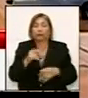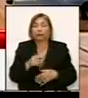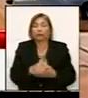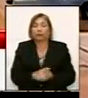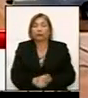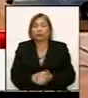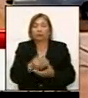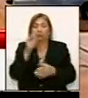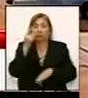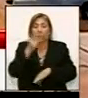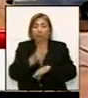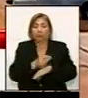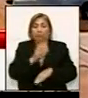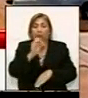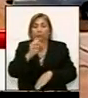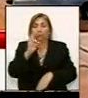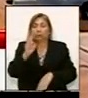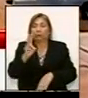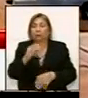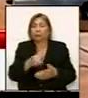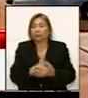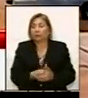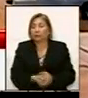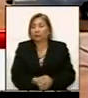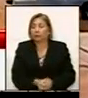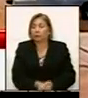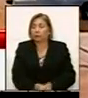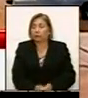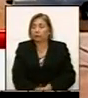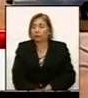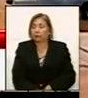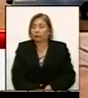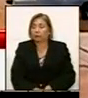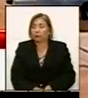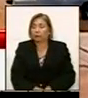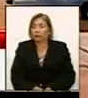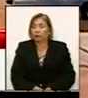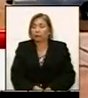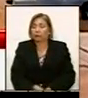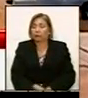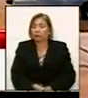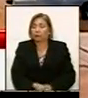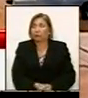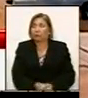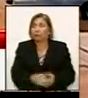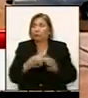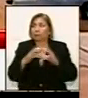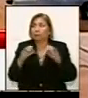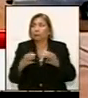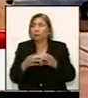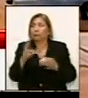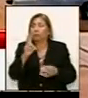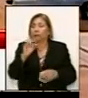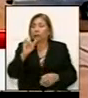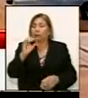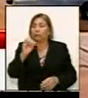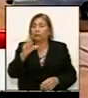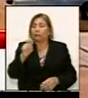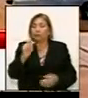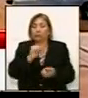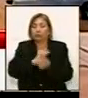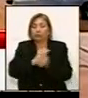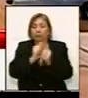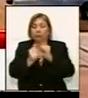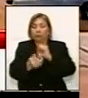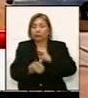de la denuncia constitucional número 02. Vamos a ver, el congresista Violeta ha cambiado su voto, así